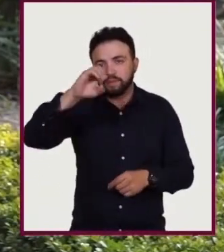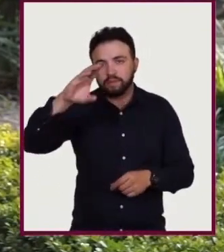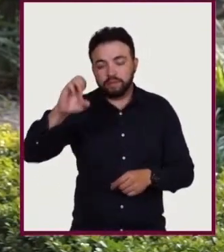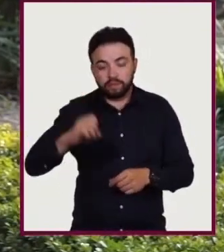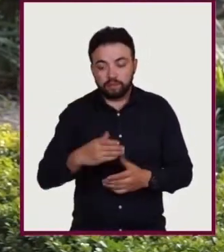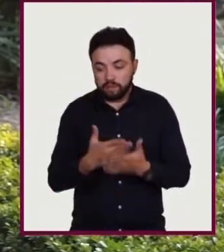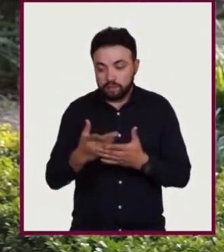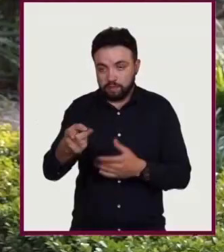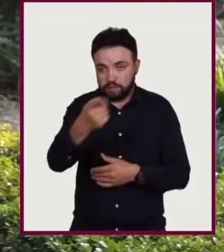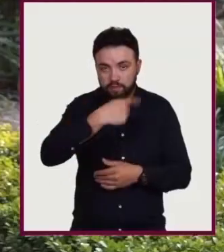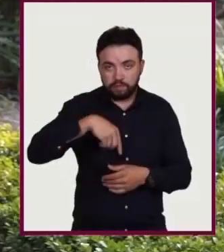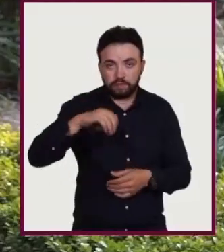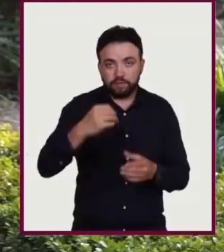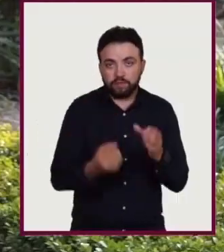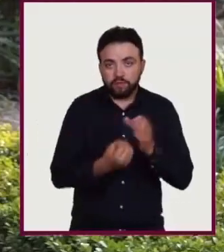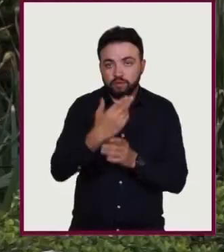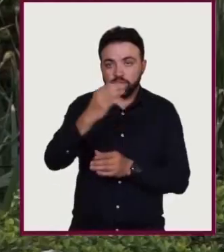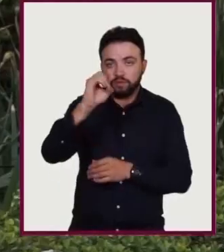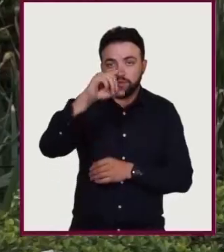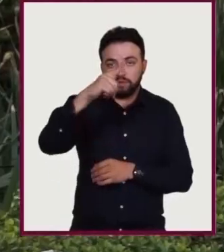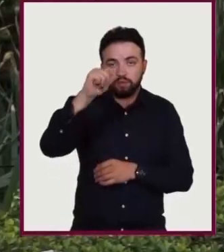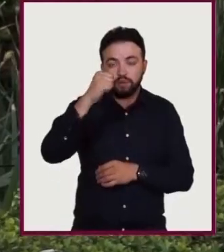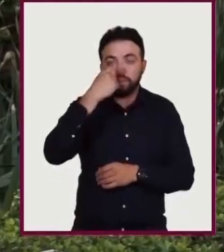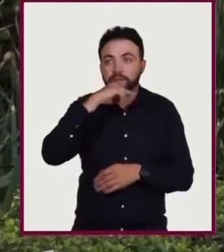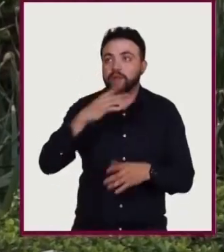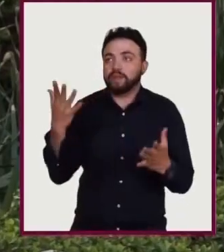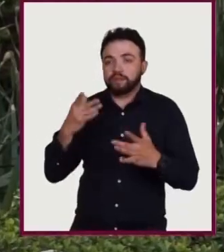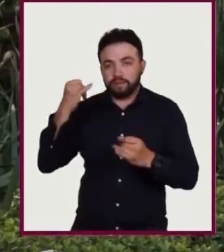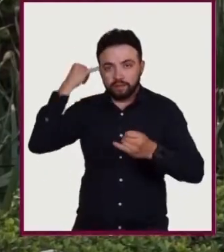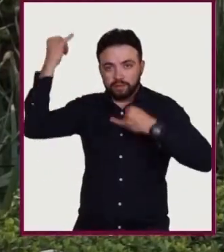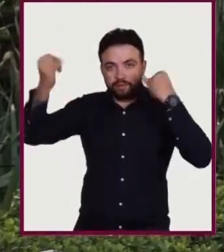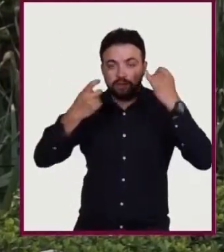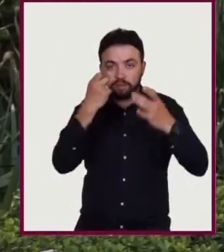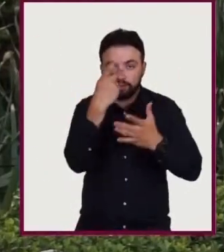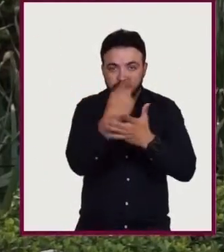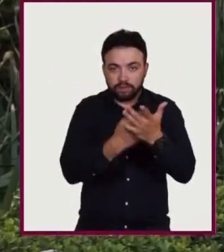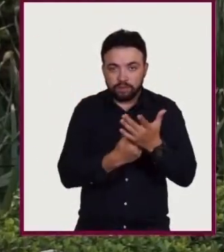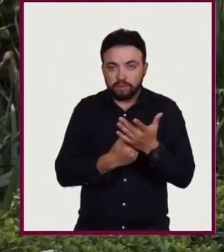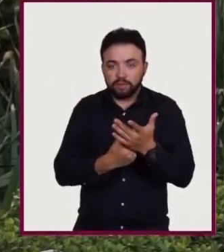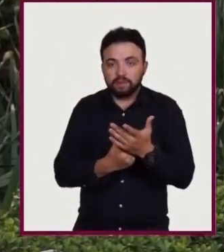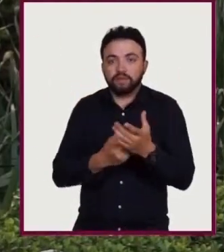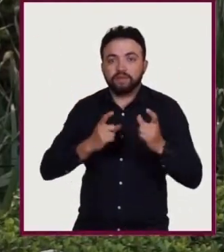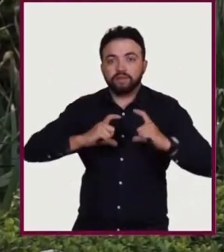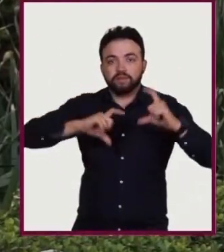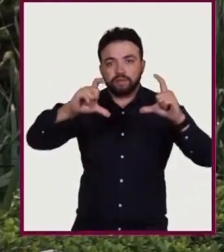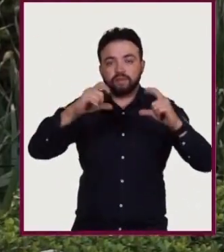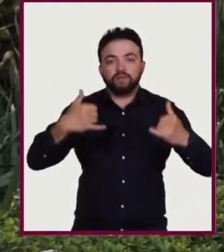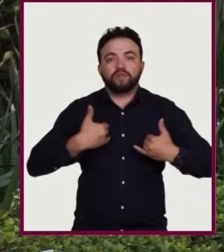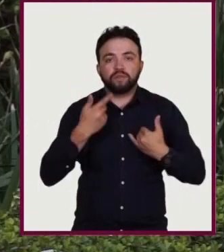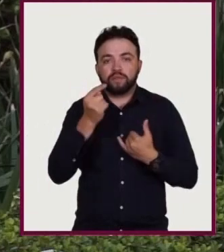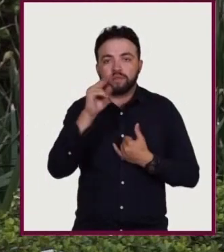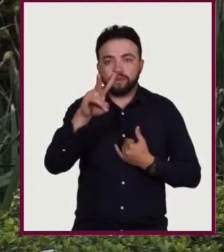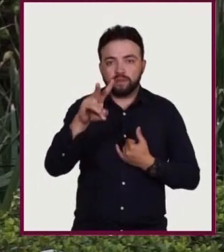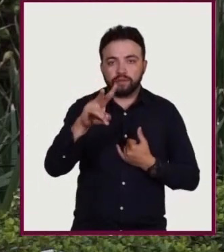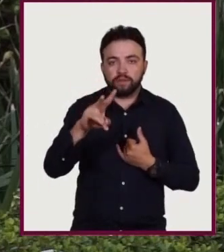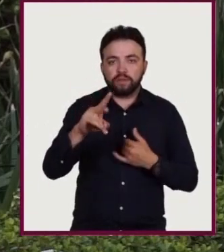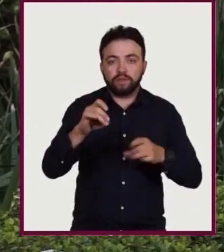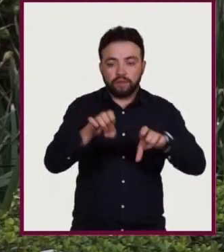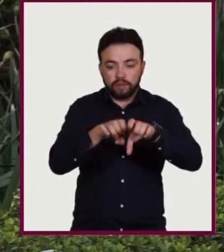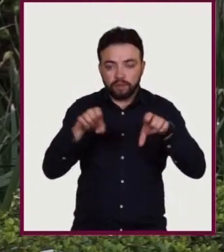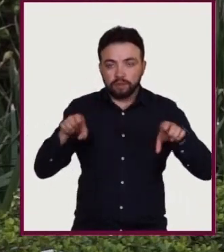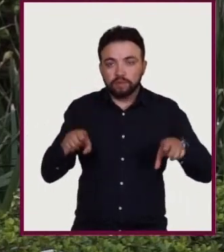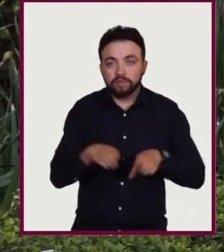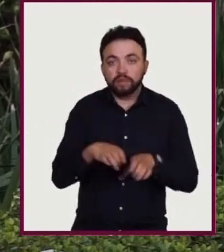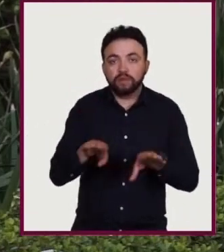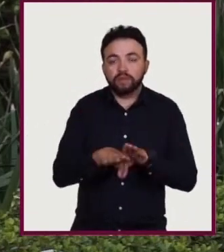para darle rienda suelta a su imaginación. Recuerda que este programa es parte de Jóvenes en TV, un espacio de reflexión y construcción